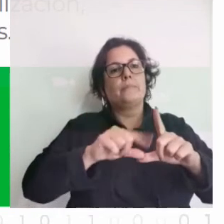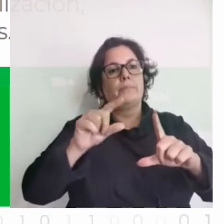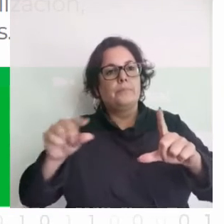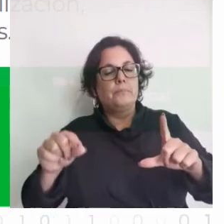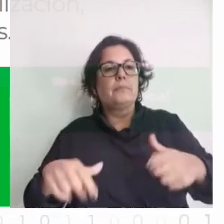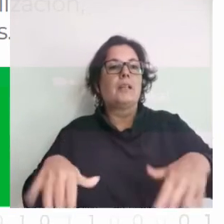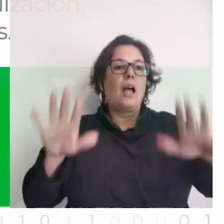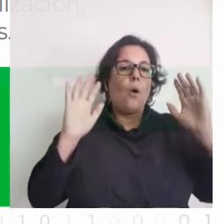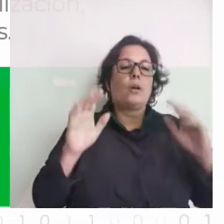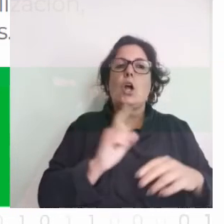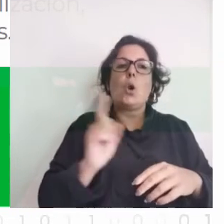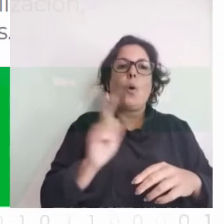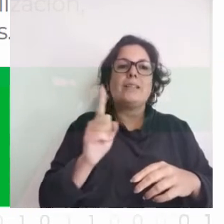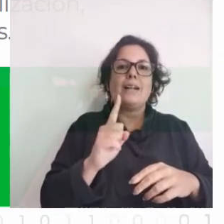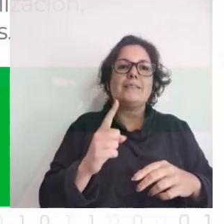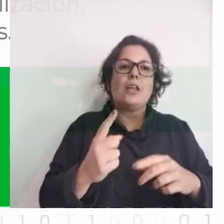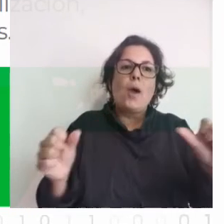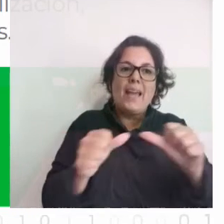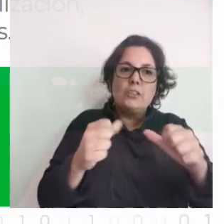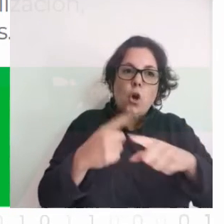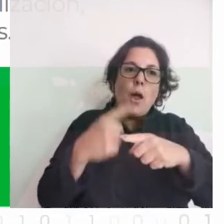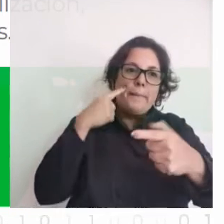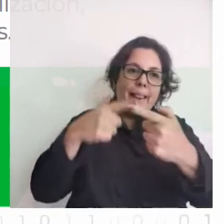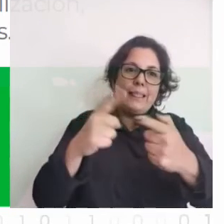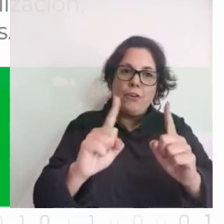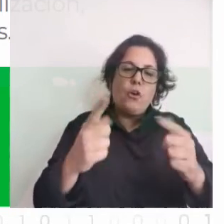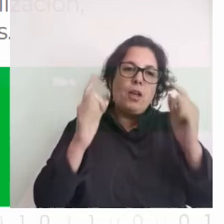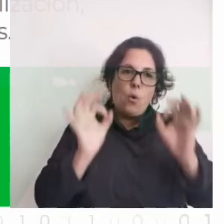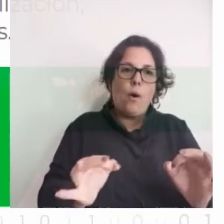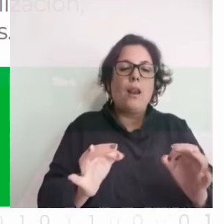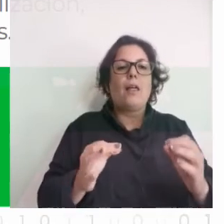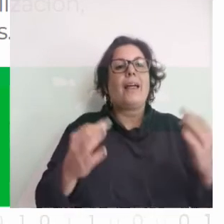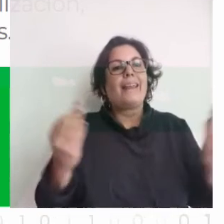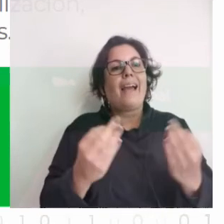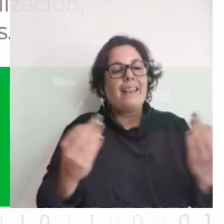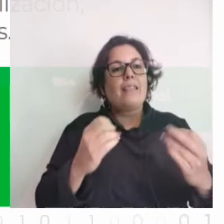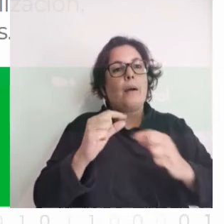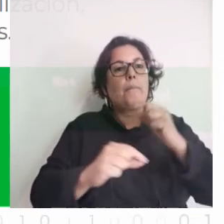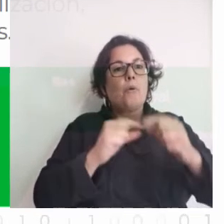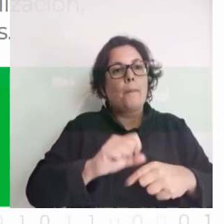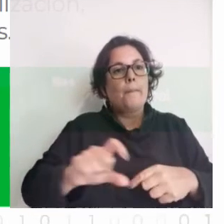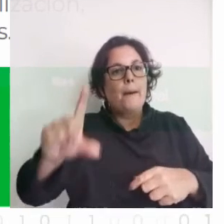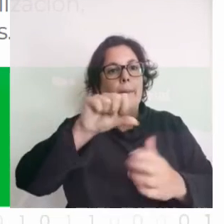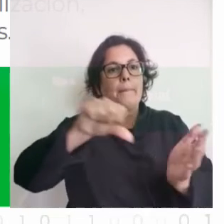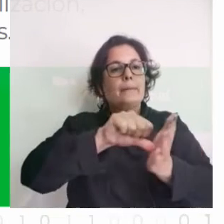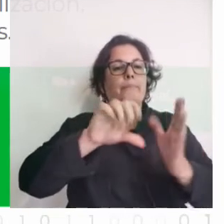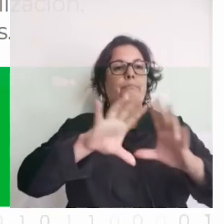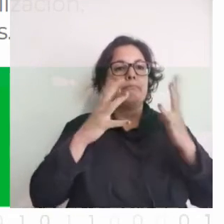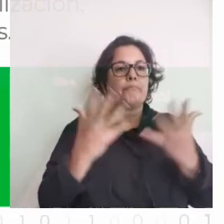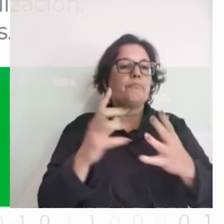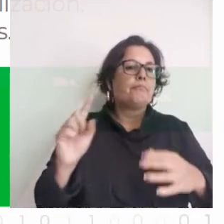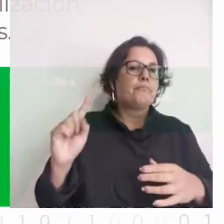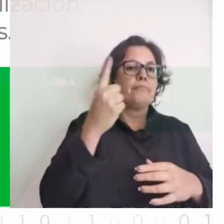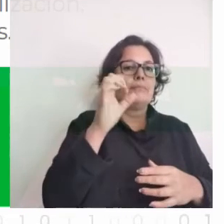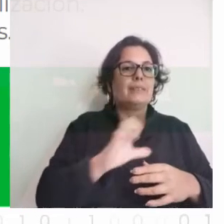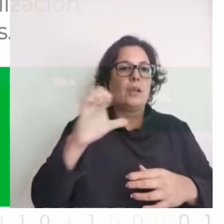no hayan sido creados con ese fin. La realidad es que de forma creciente los países en el mundo, principalmente en Europa,